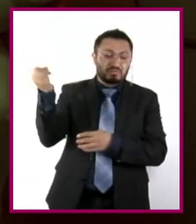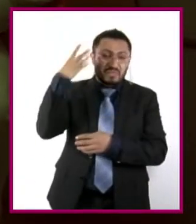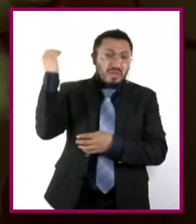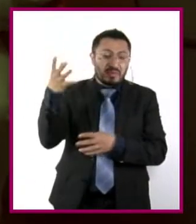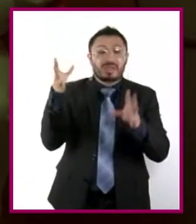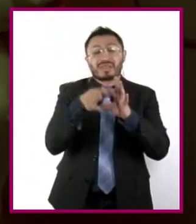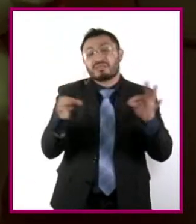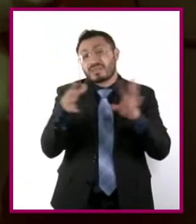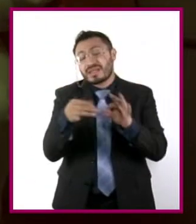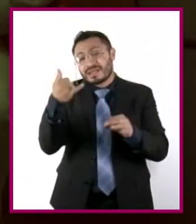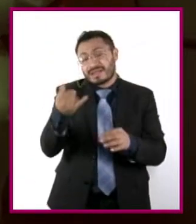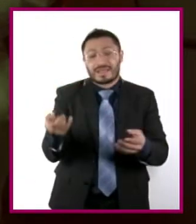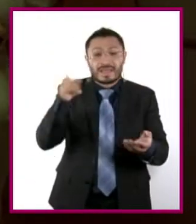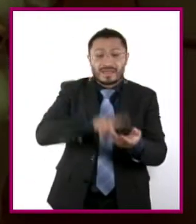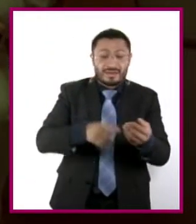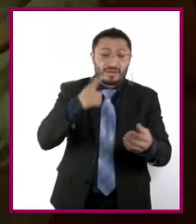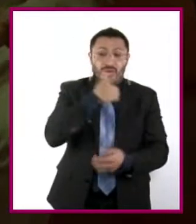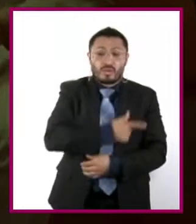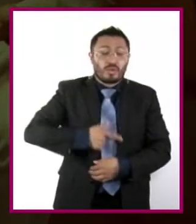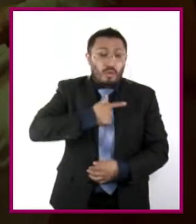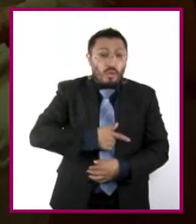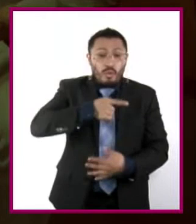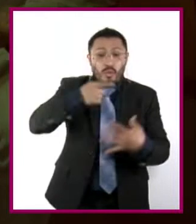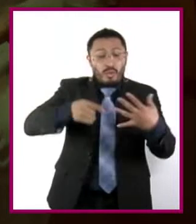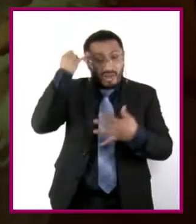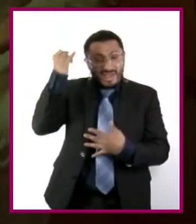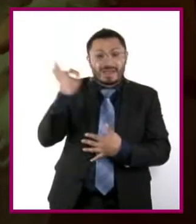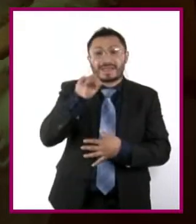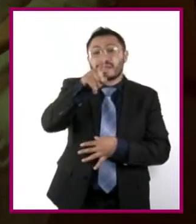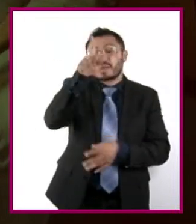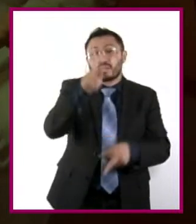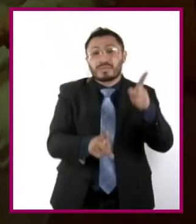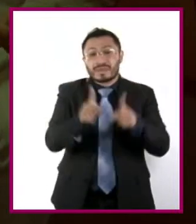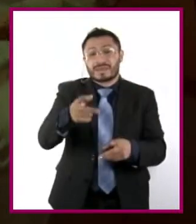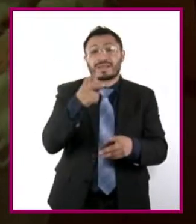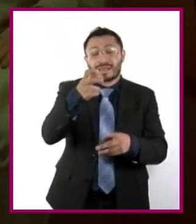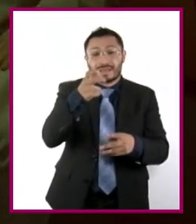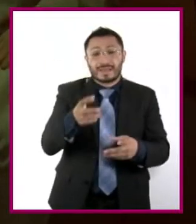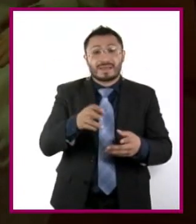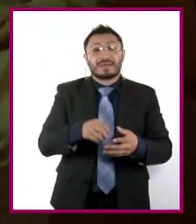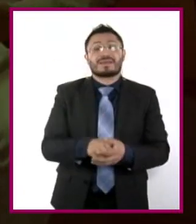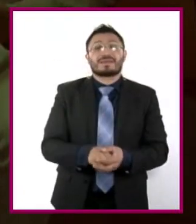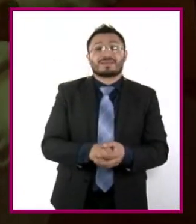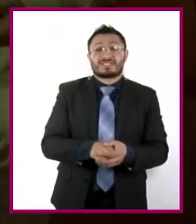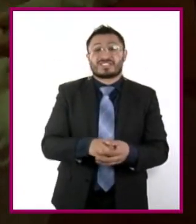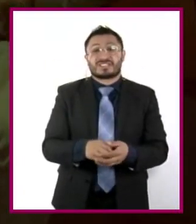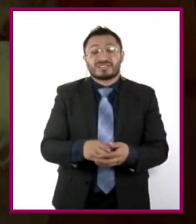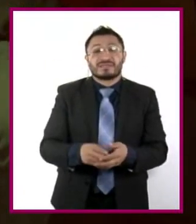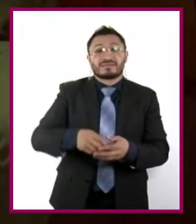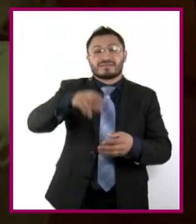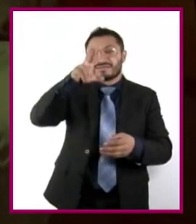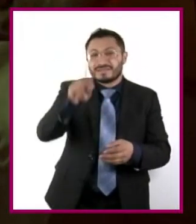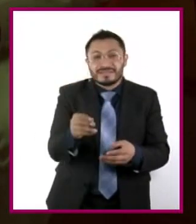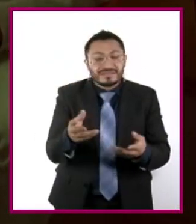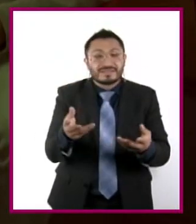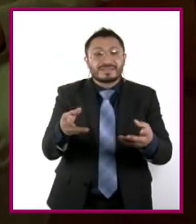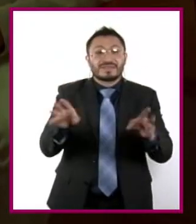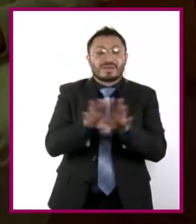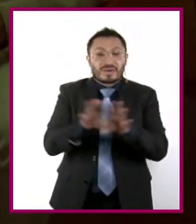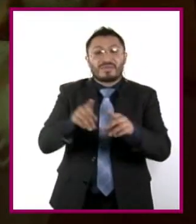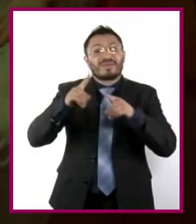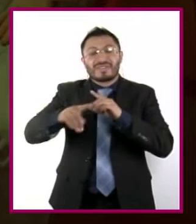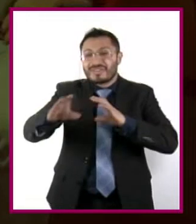y tienen que ver con ciertas preferencias y gustos, que si habláramos de ellos no veríamos otra cosa, sino que queremos una convivencia en